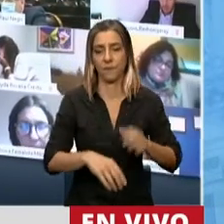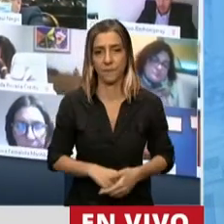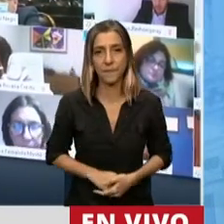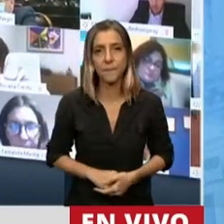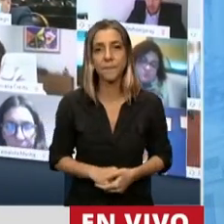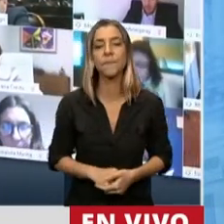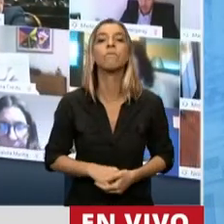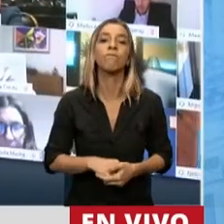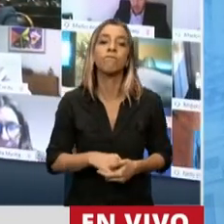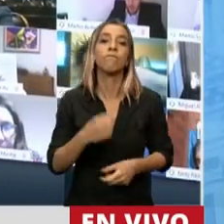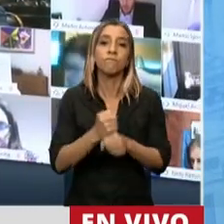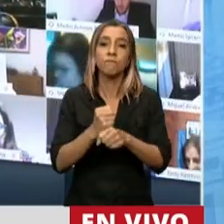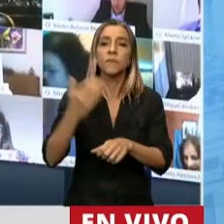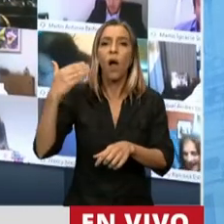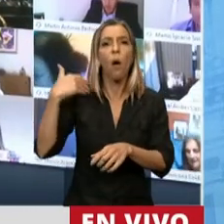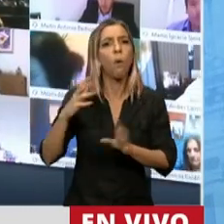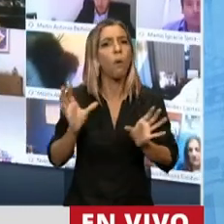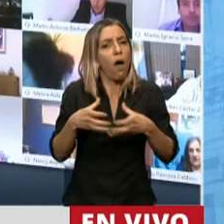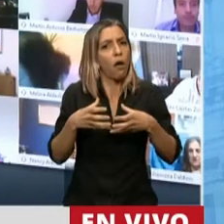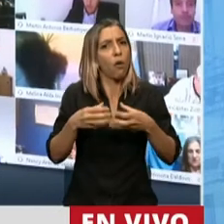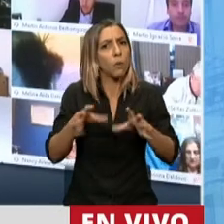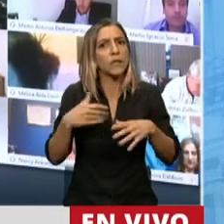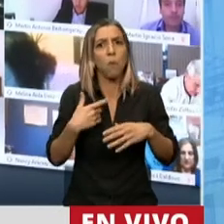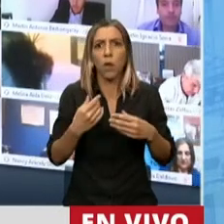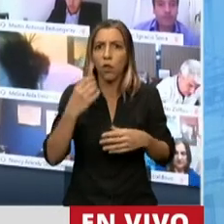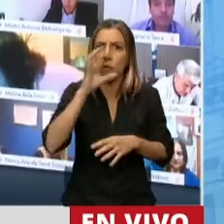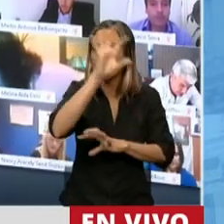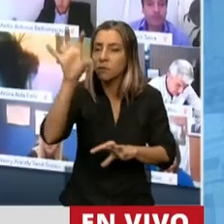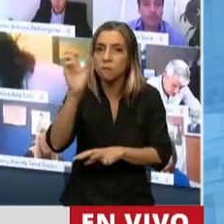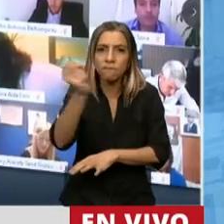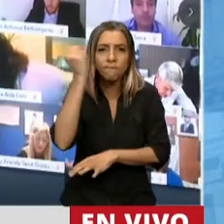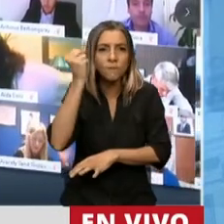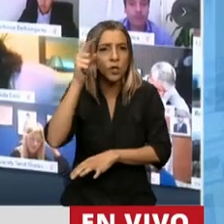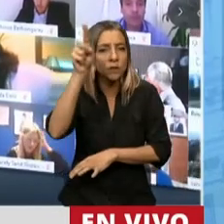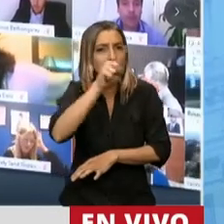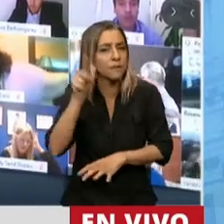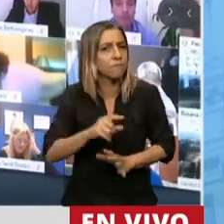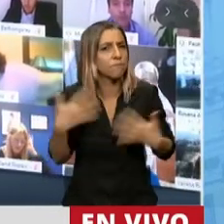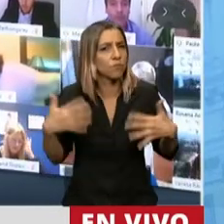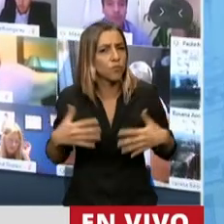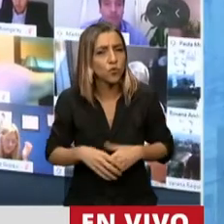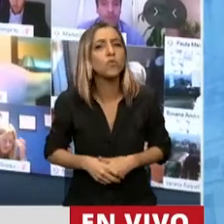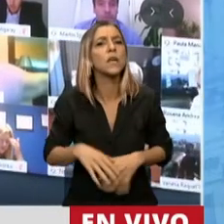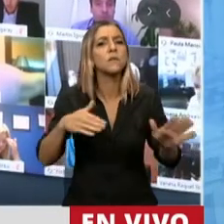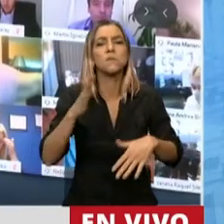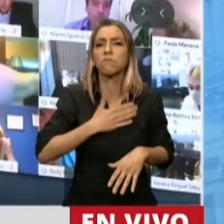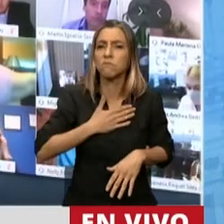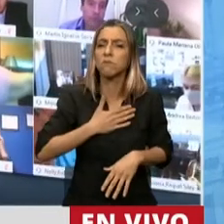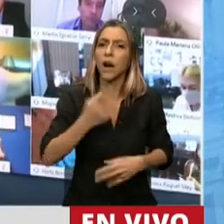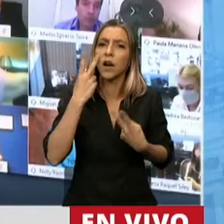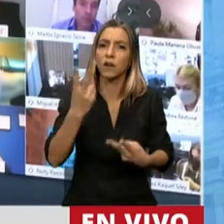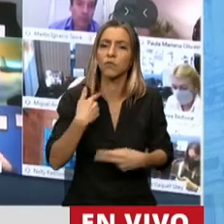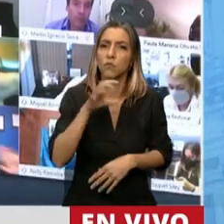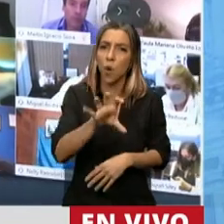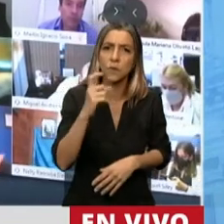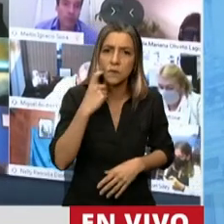mancomunado en las provincias y quiero en ese sentido reconocer el trabajo en mi provincia, en la provincia de San Luis,